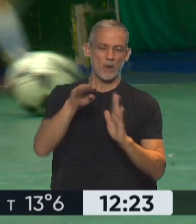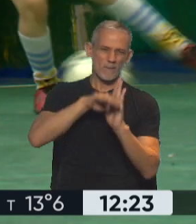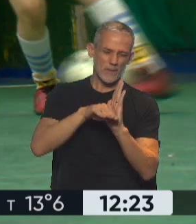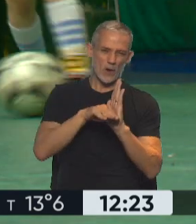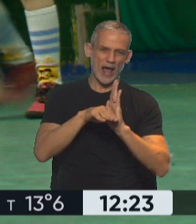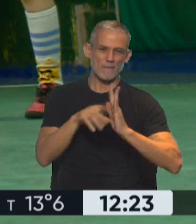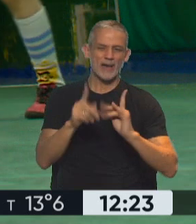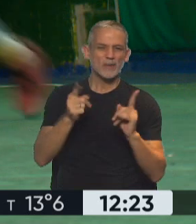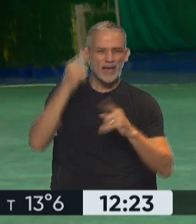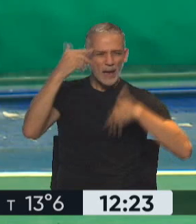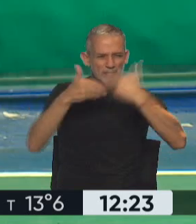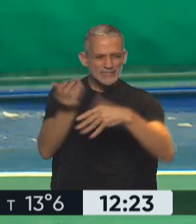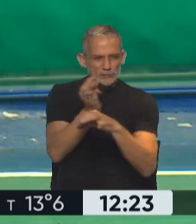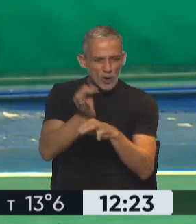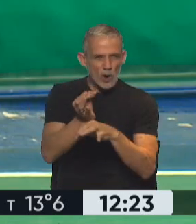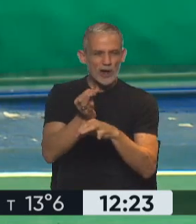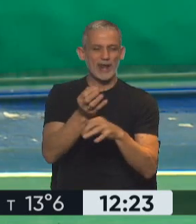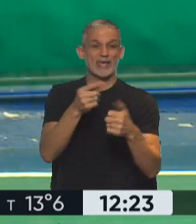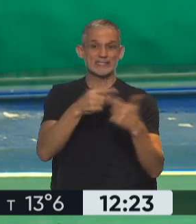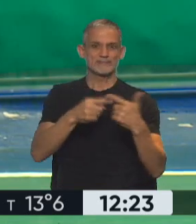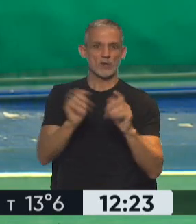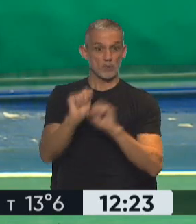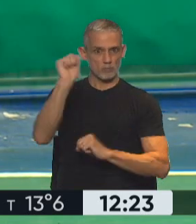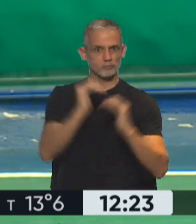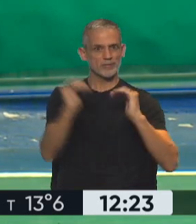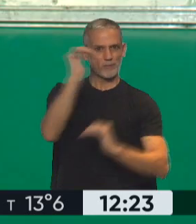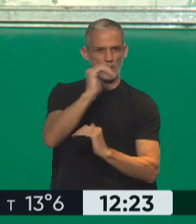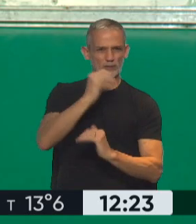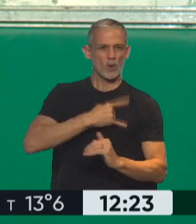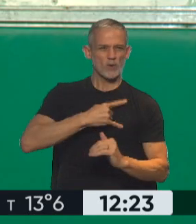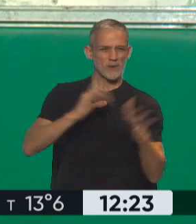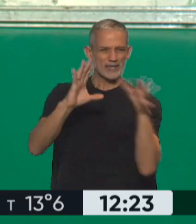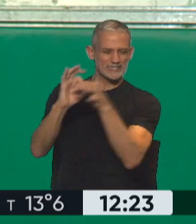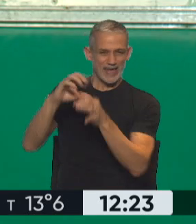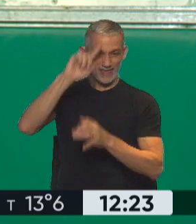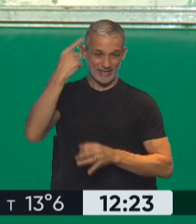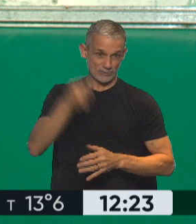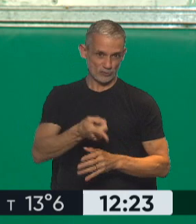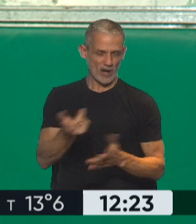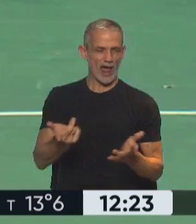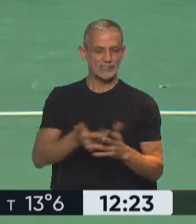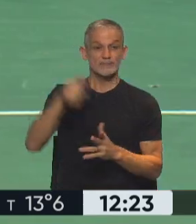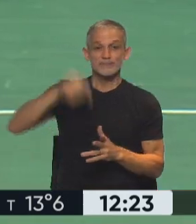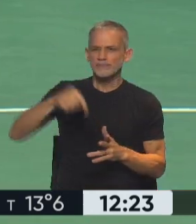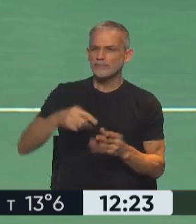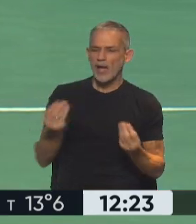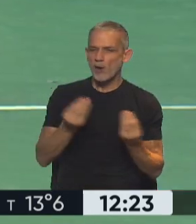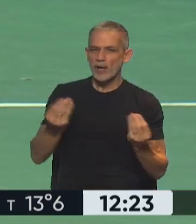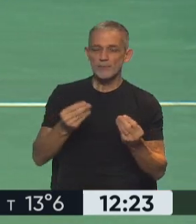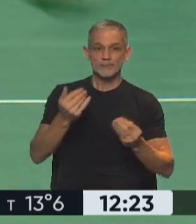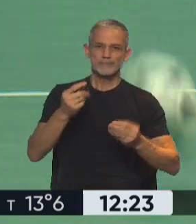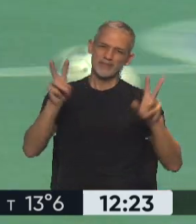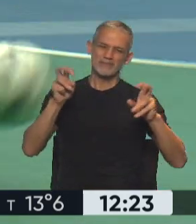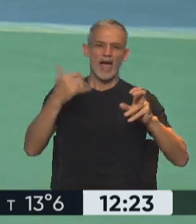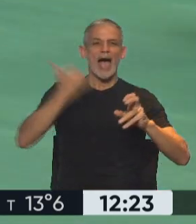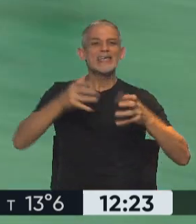otro lado, capacitaciones con diplomaturas a través de universidades nacionales. Y en esta ocasión, Hay Equipo, como bien